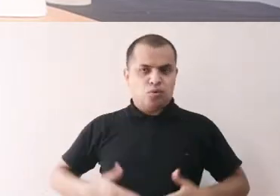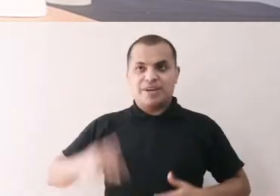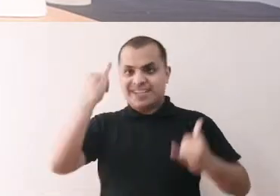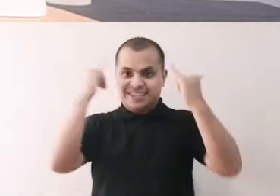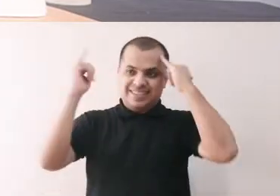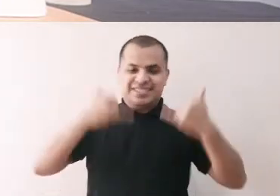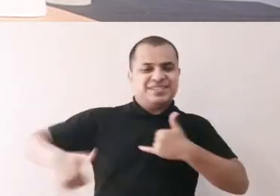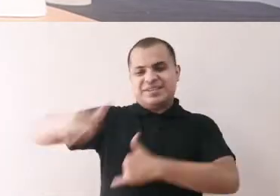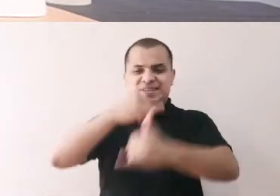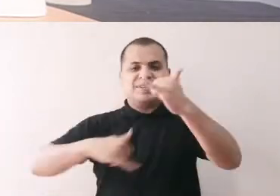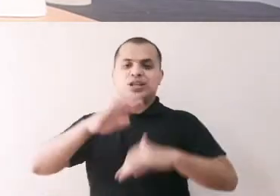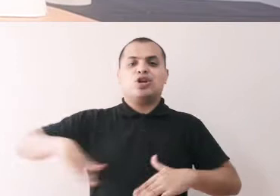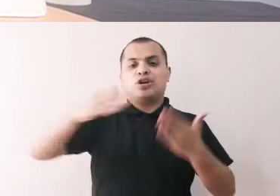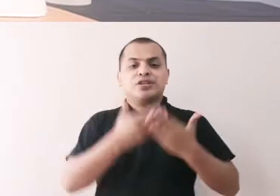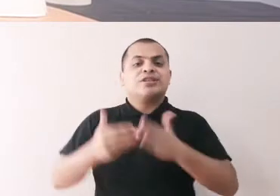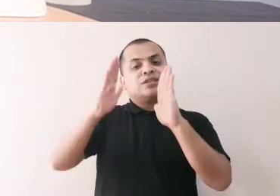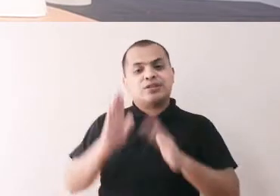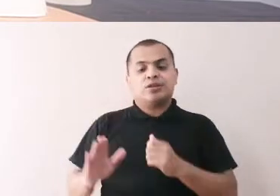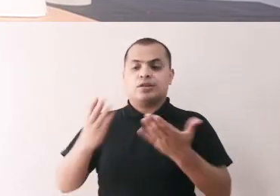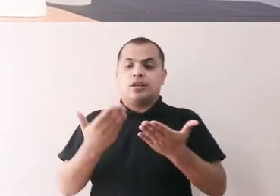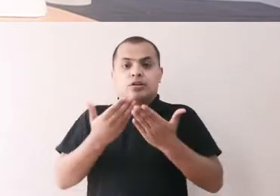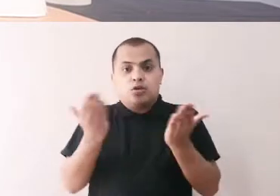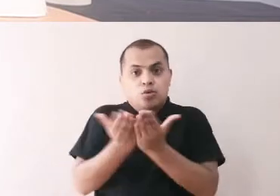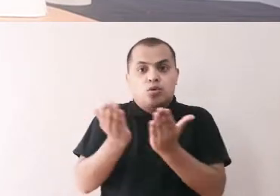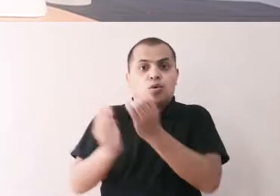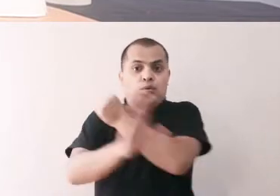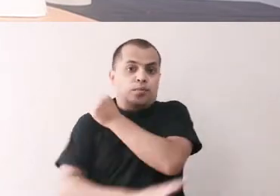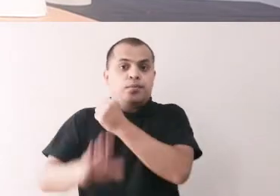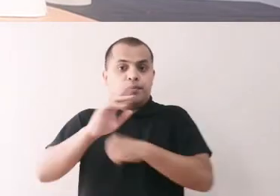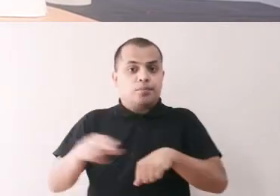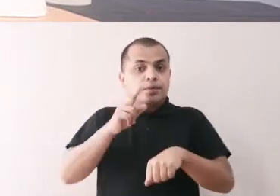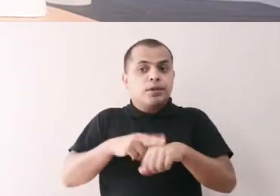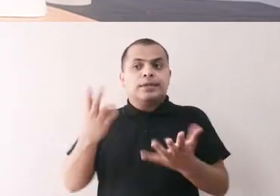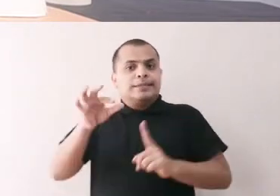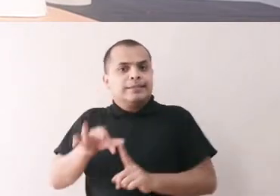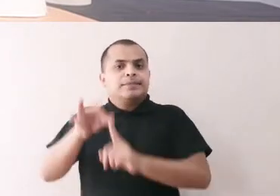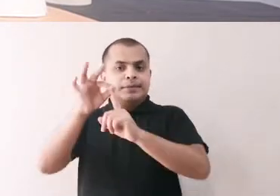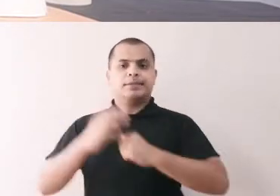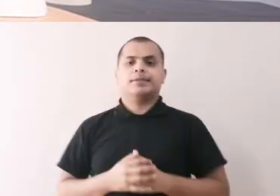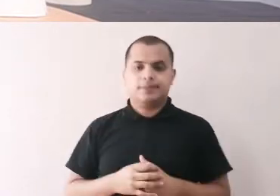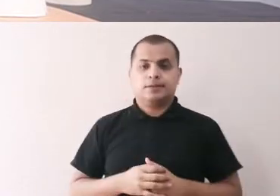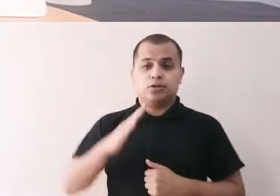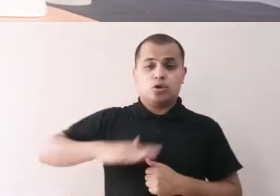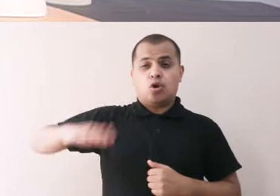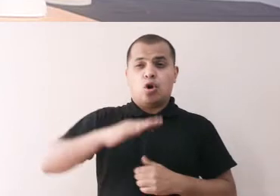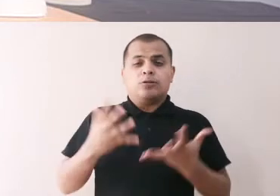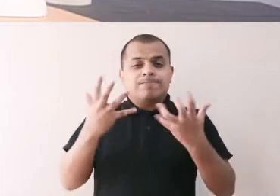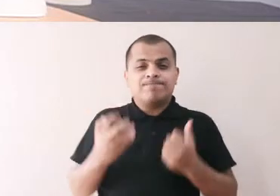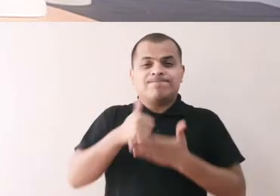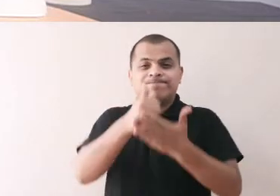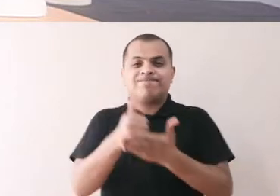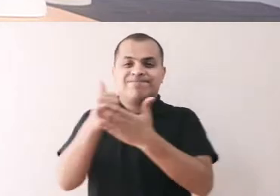y recreativa entre los estudiantes de los centros educativos básicos, regulares y especiales. De esta forma, buscamos